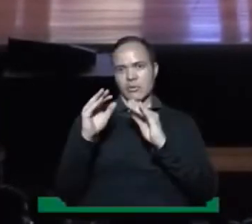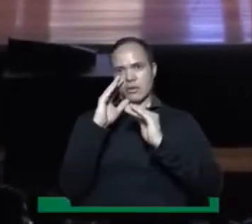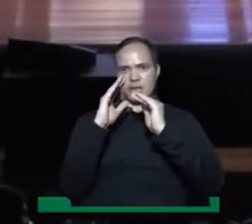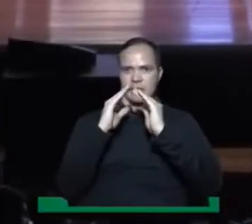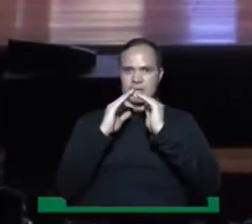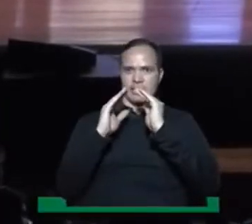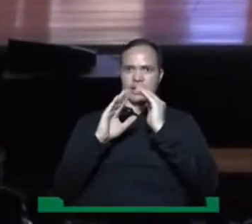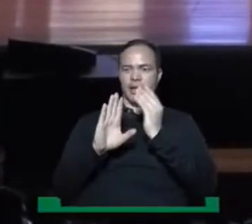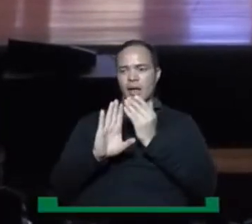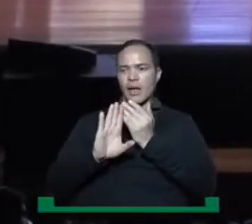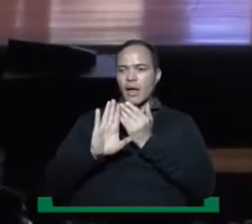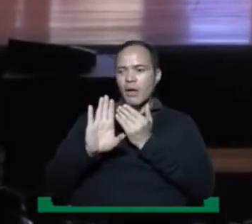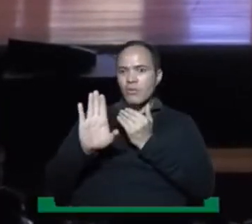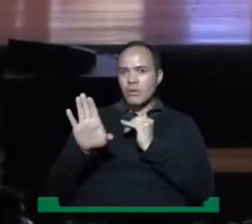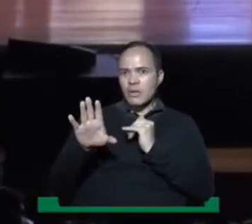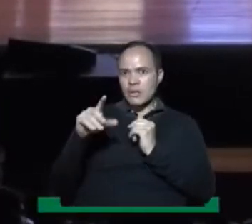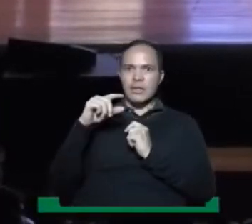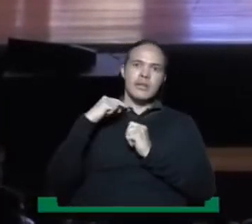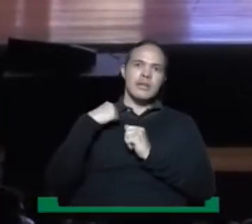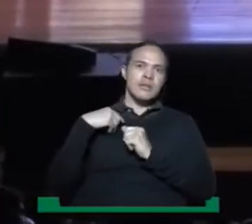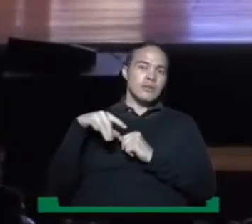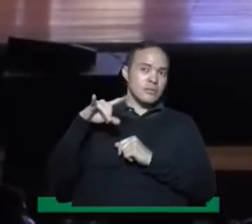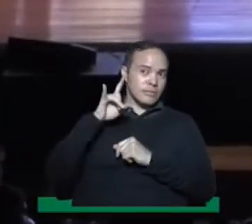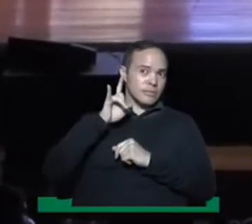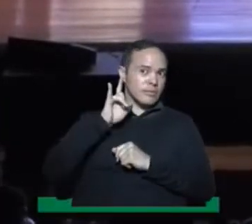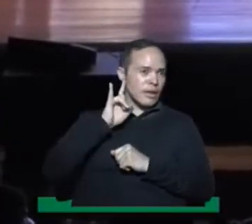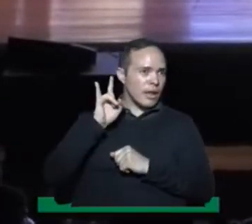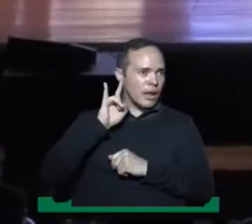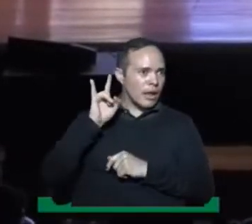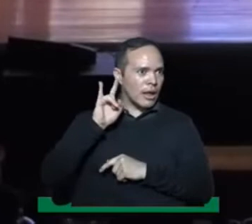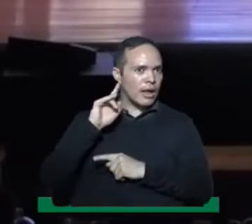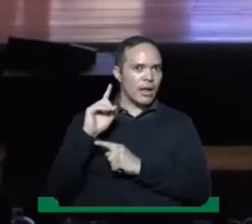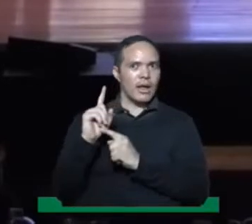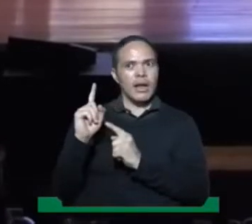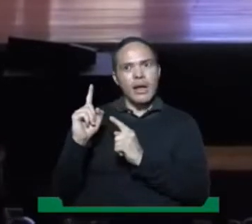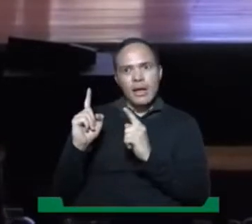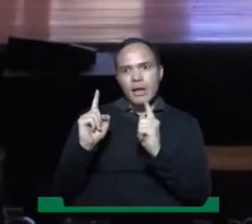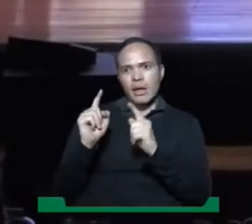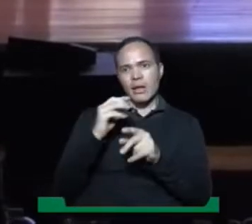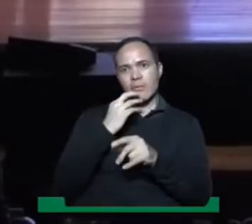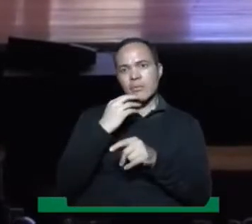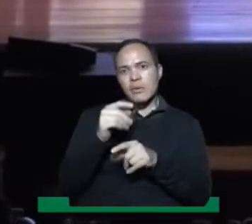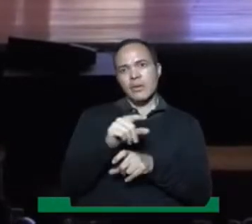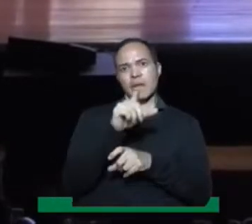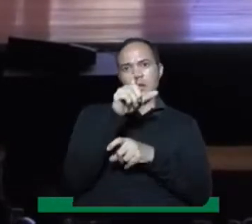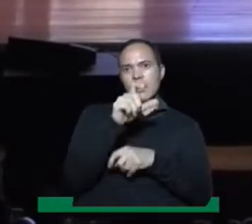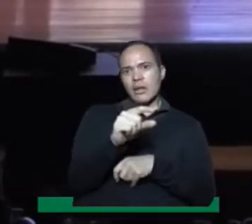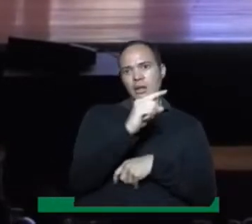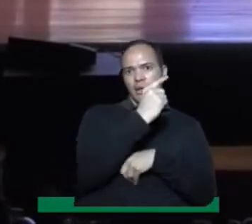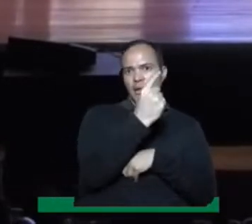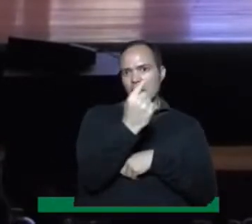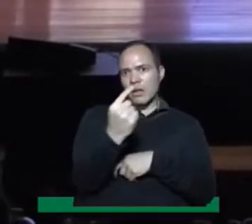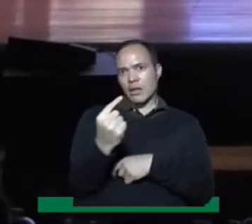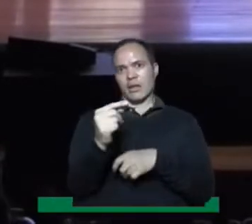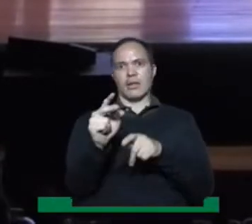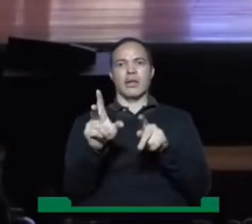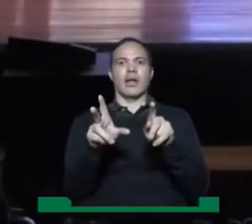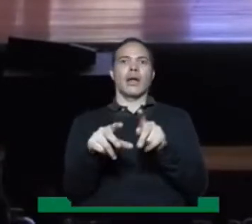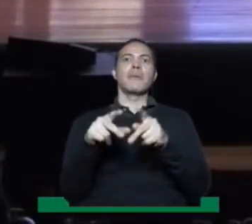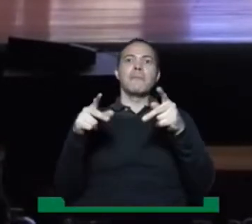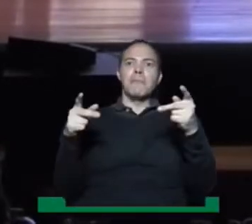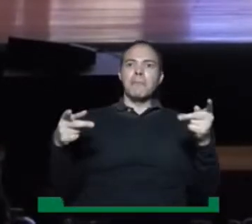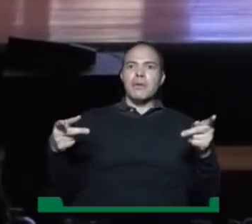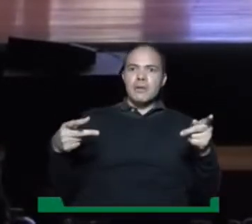y yo escuchaba estas personas hablar de por acá pasa alguien vendiendo periódico por acá pasa alguien